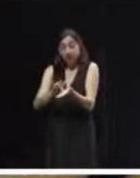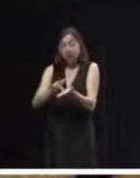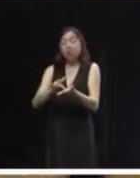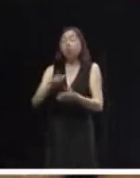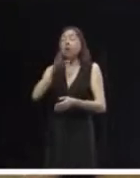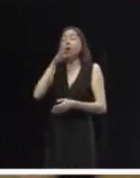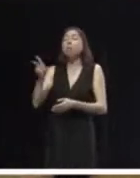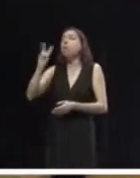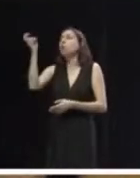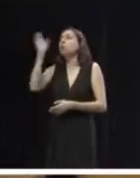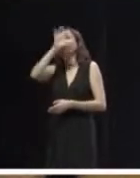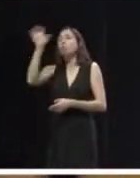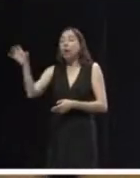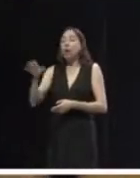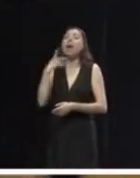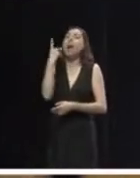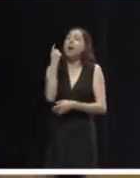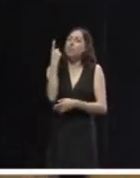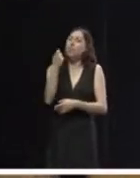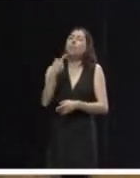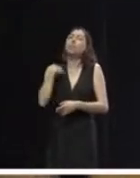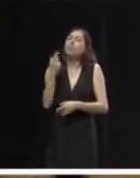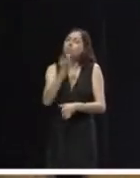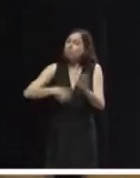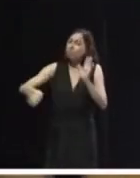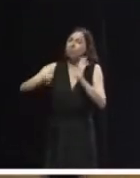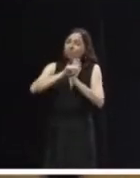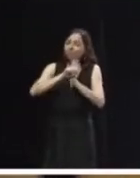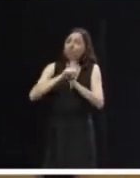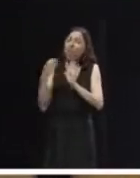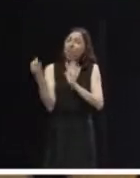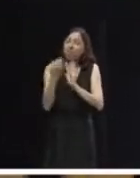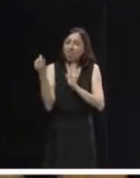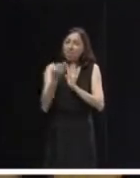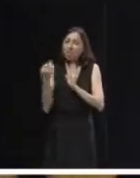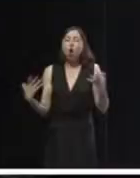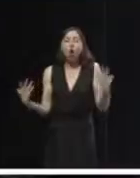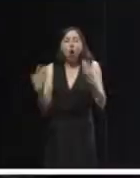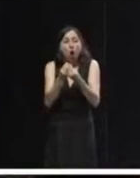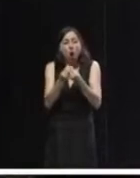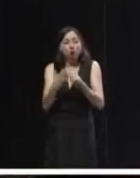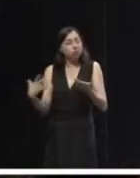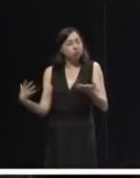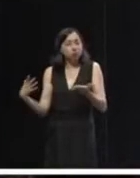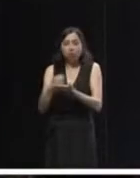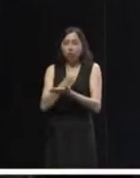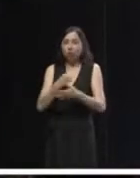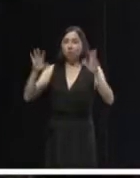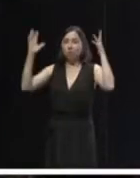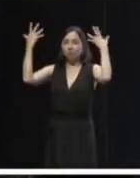país. Hay que señalarse, hay que estar por ellos, por todos.